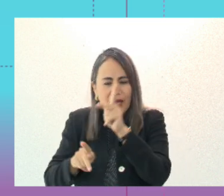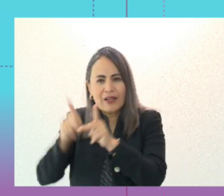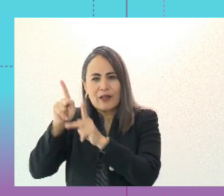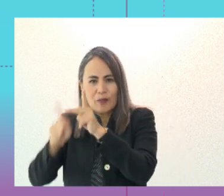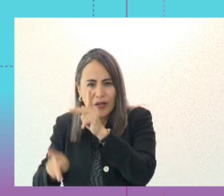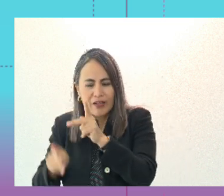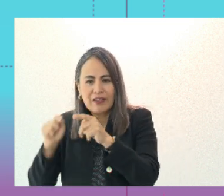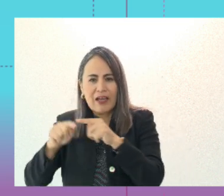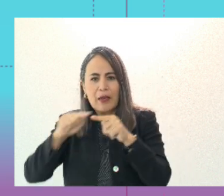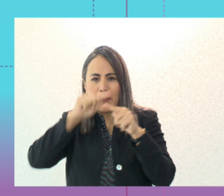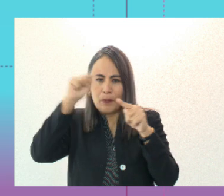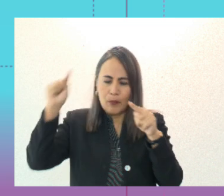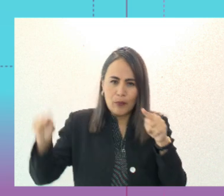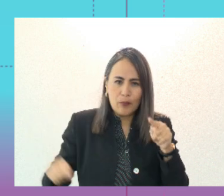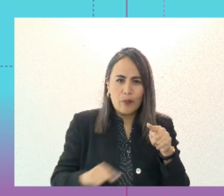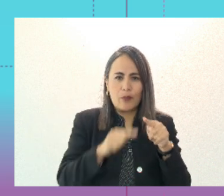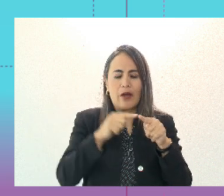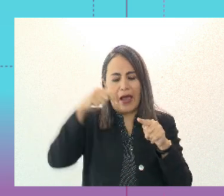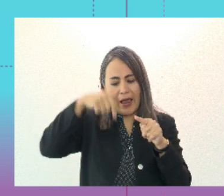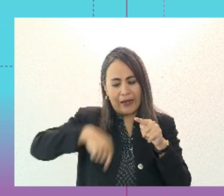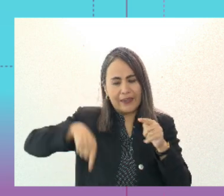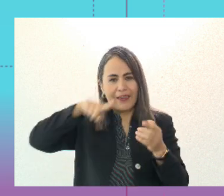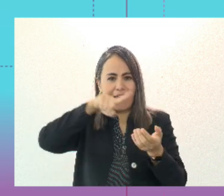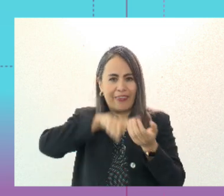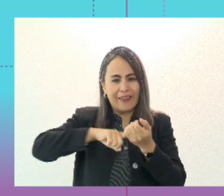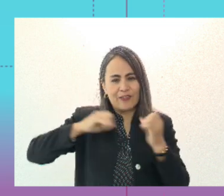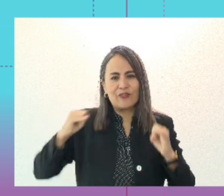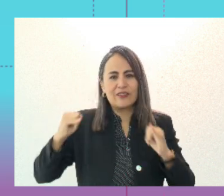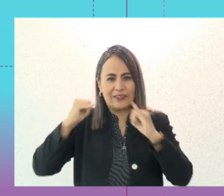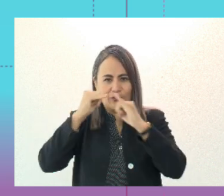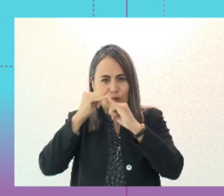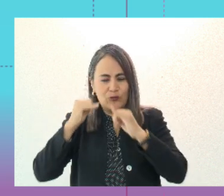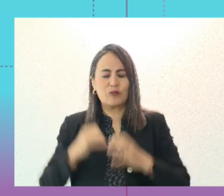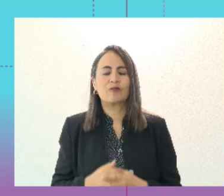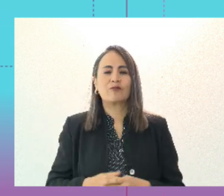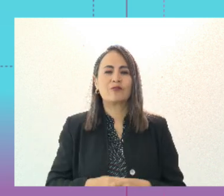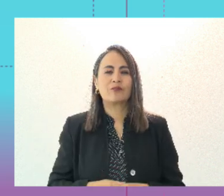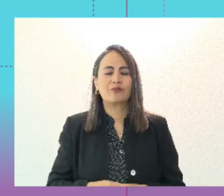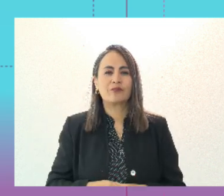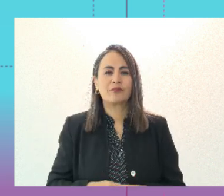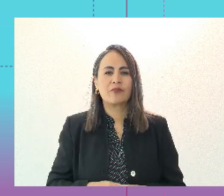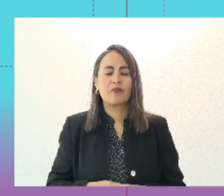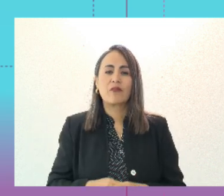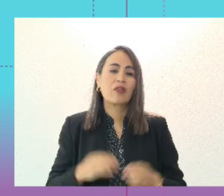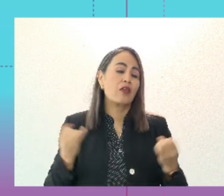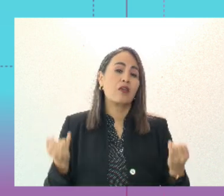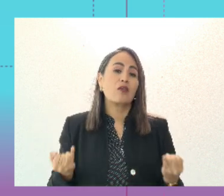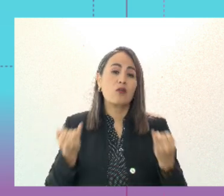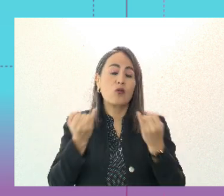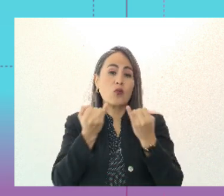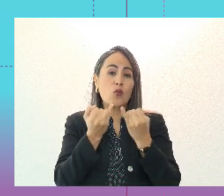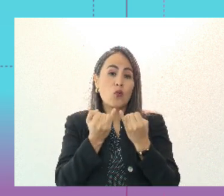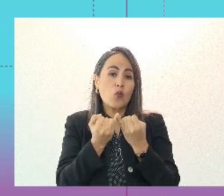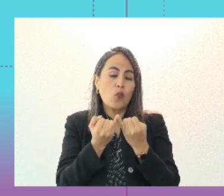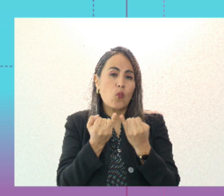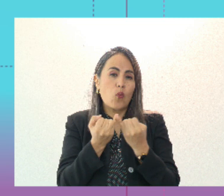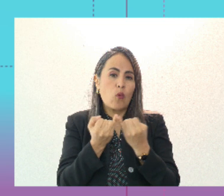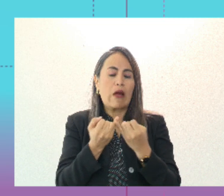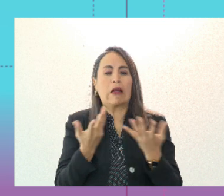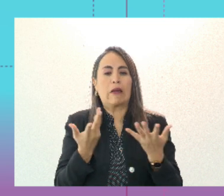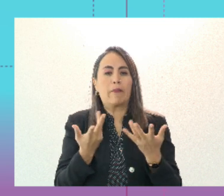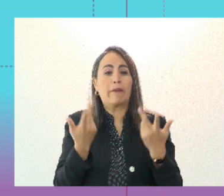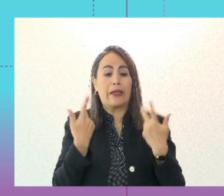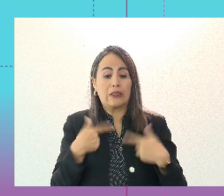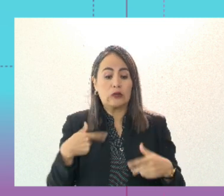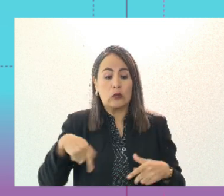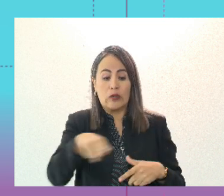ciclo vital, dentro de nuestra institución. Y vale la pena resaltar también la importancia de quienes colaboramos